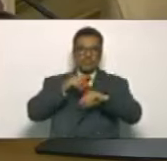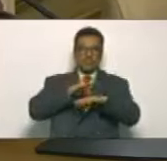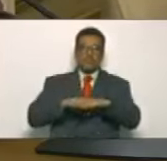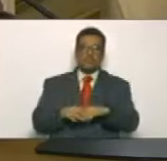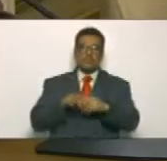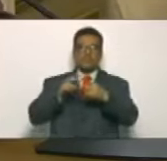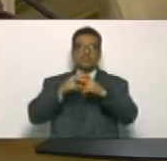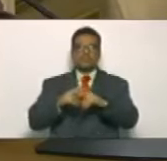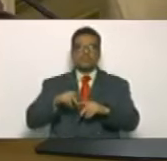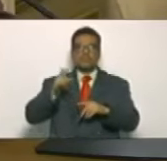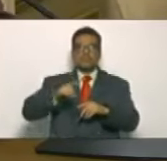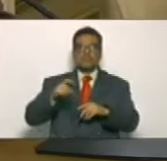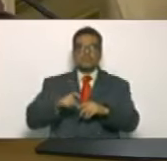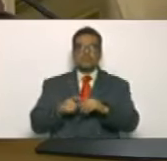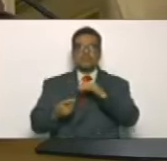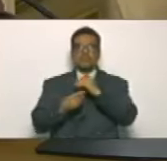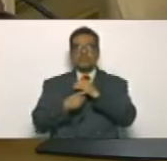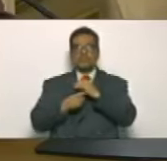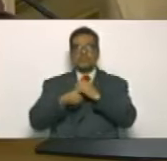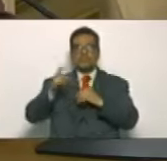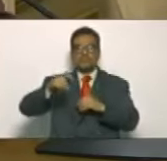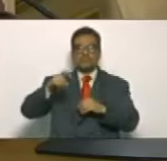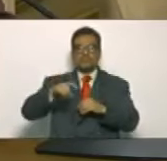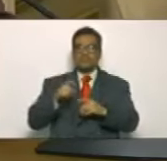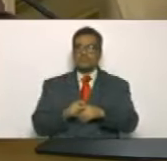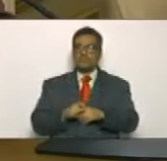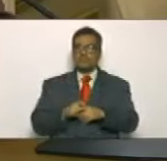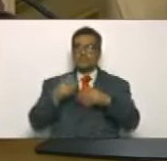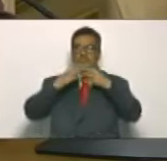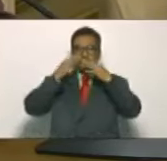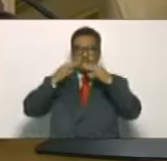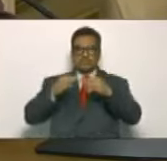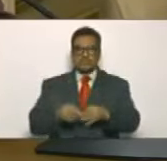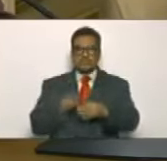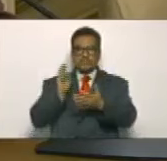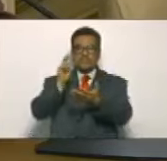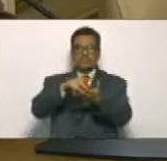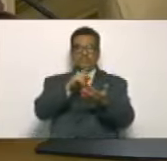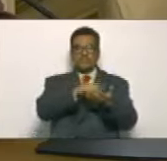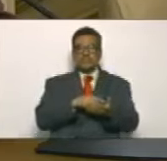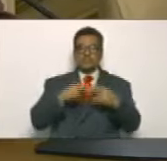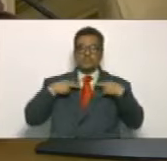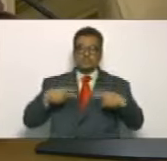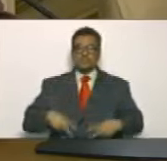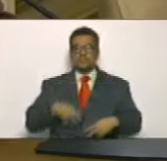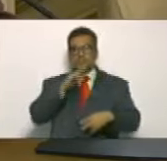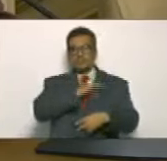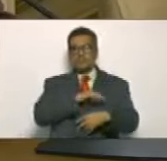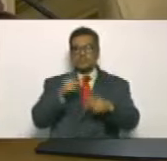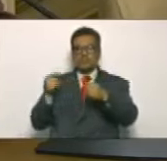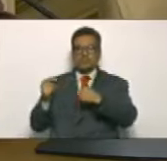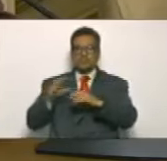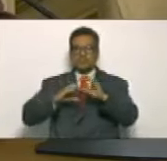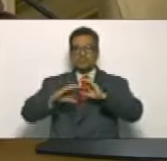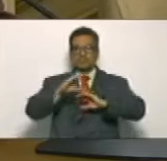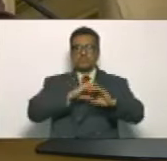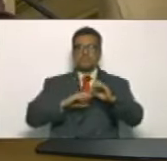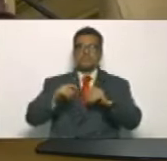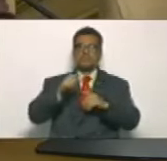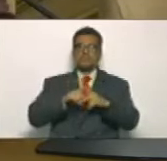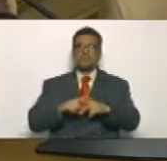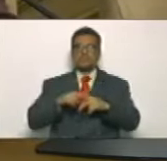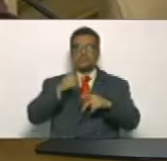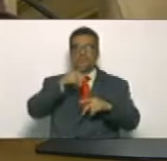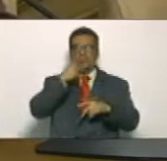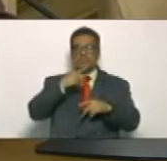las herramientas y dispositivos técnicos necesarios para garantizar su participación en la vida social, económica, cultural y política del